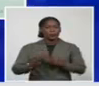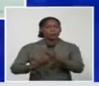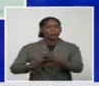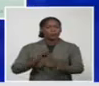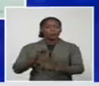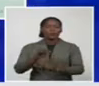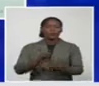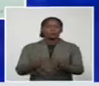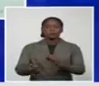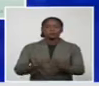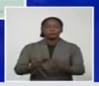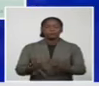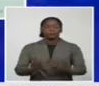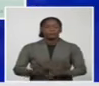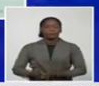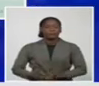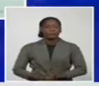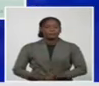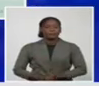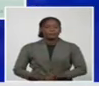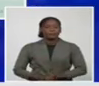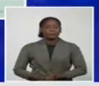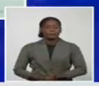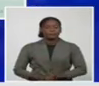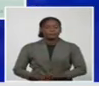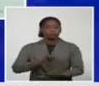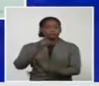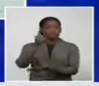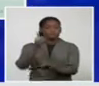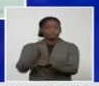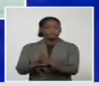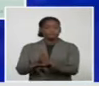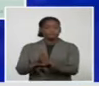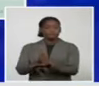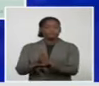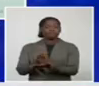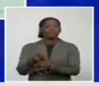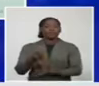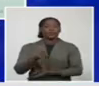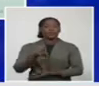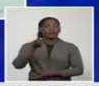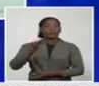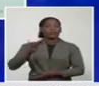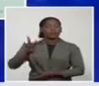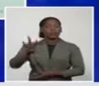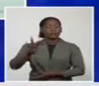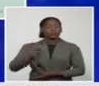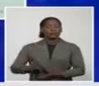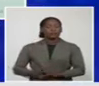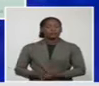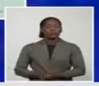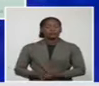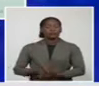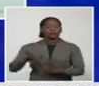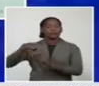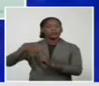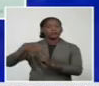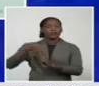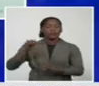La mayor transmisión en el municipio cabecera, ayer con 13 casos, le sigue Trinidad con